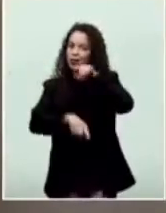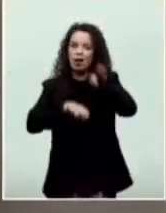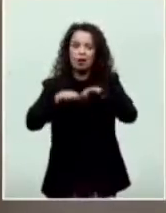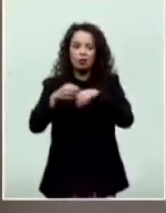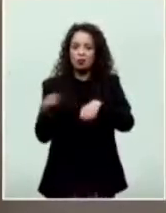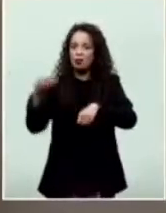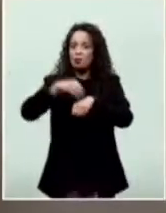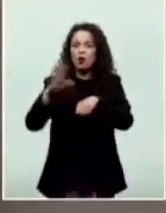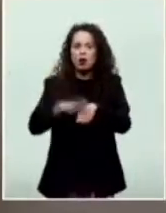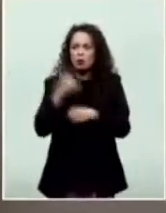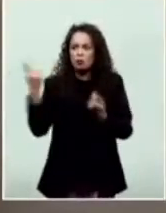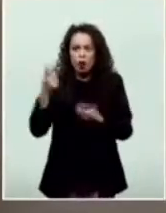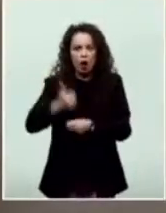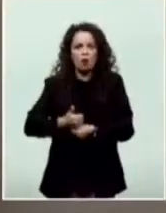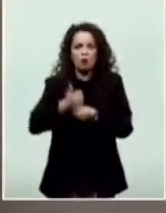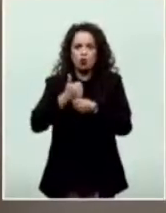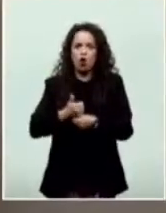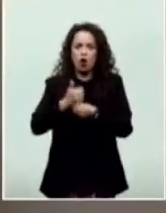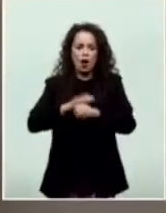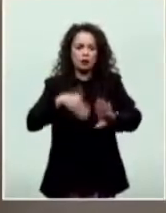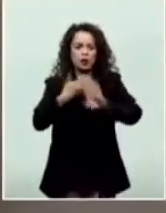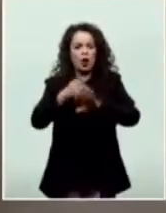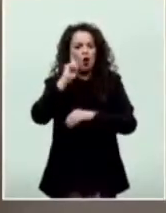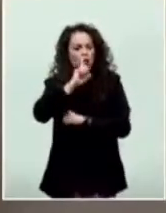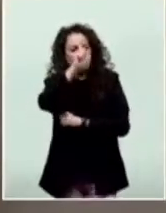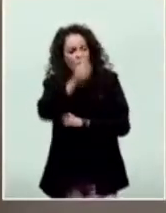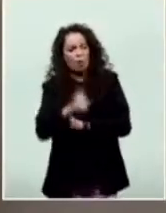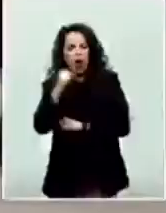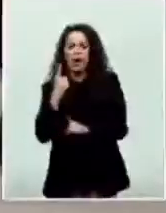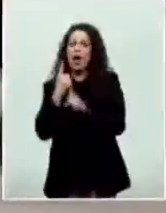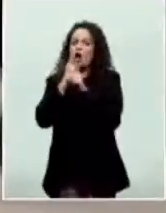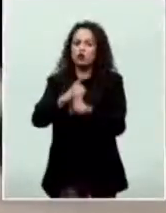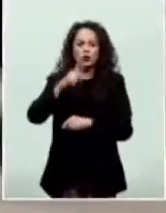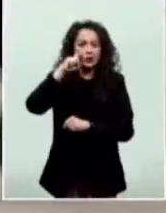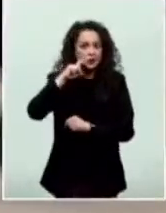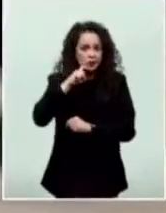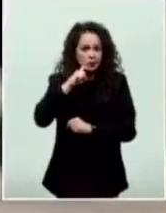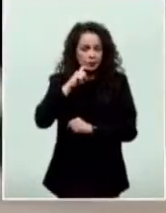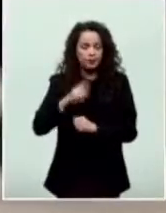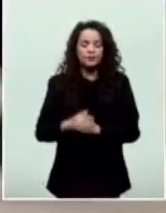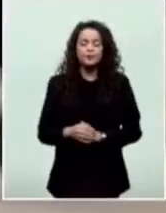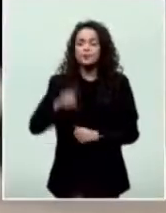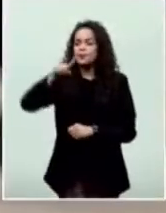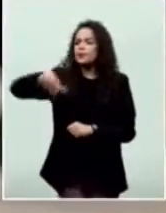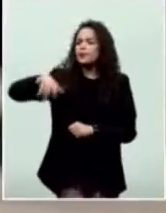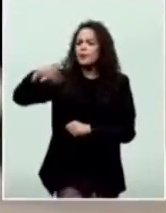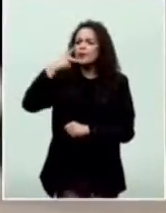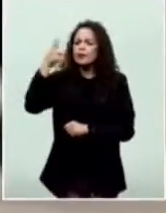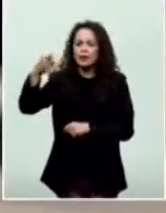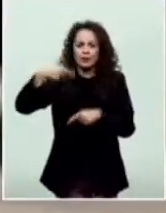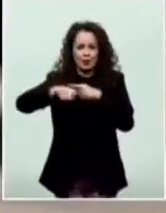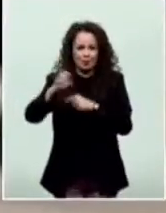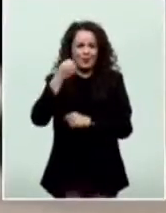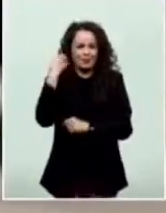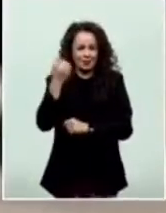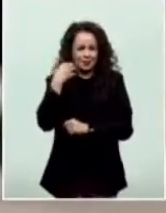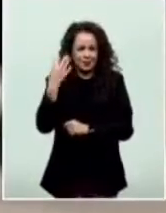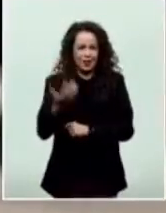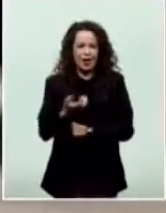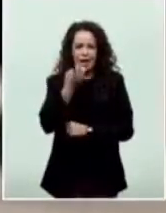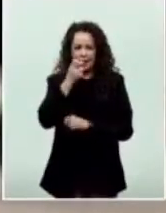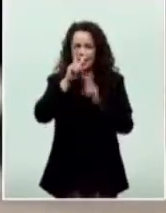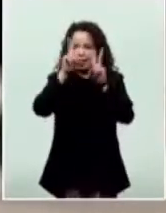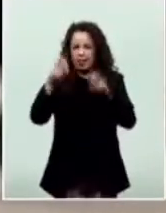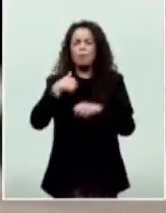sexual y violencia de género. A propósito de lo que comentó al inicio de la conferencia, yo